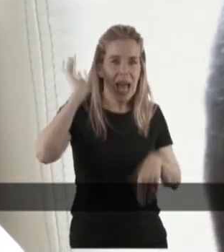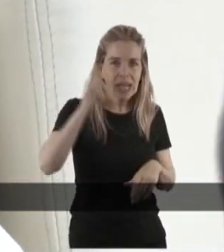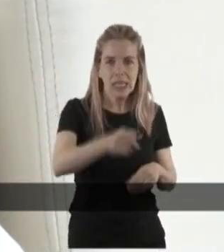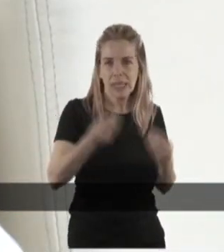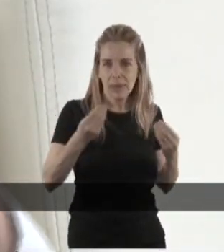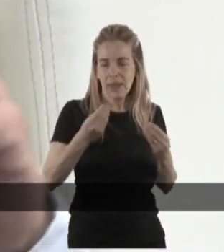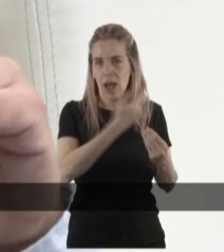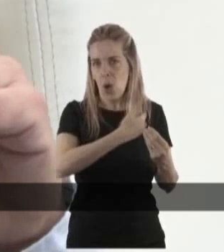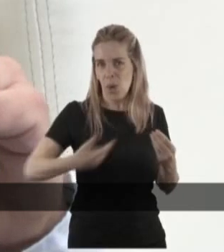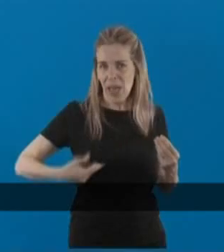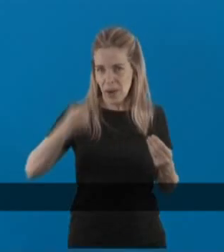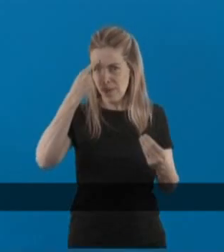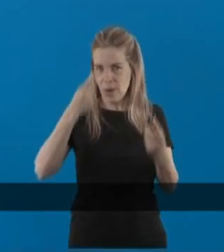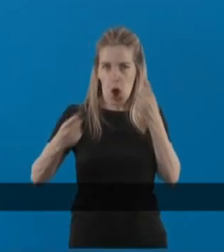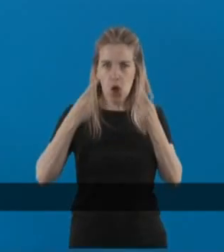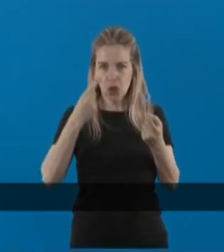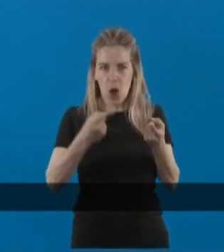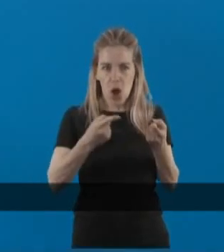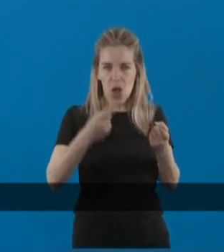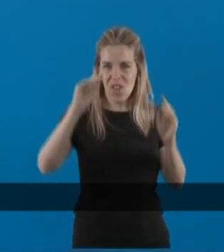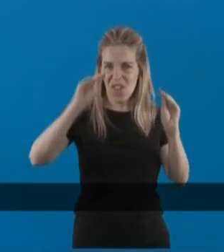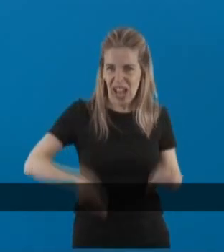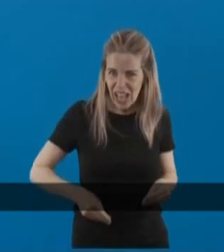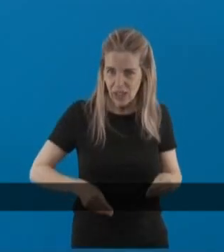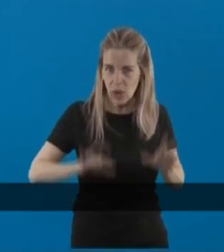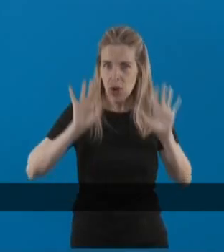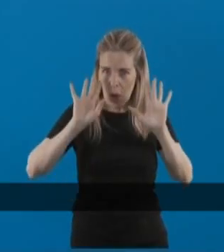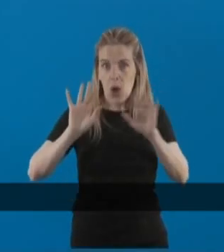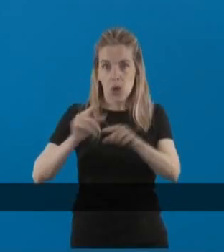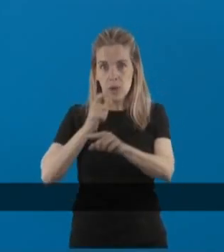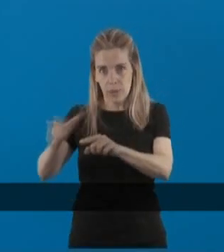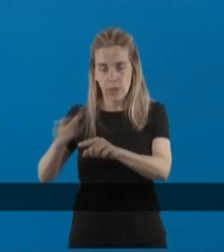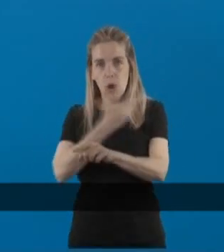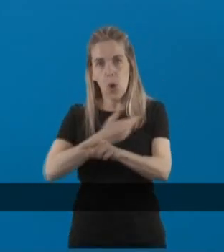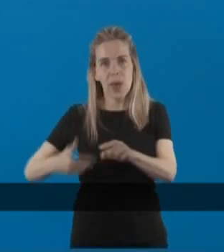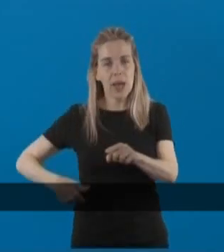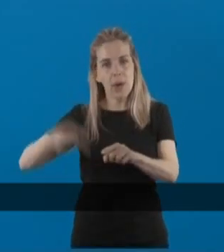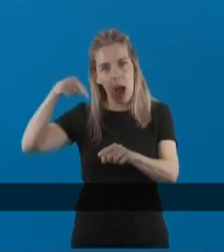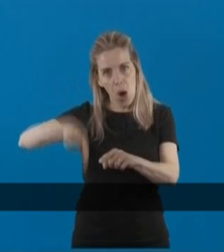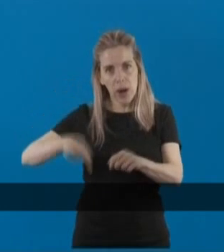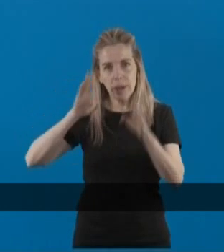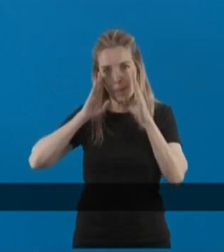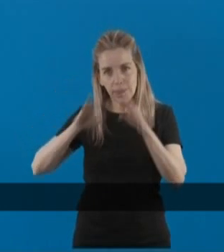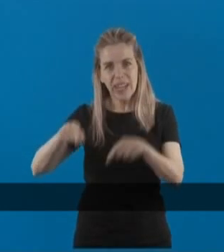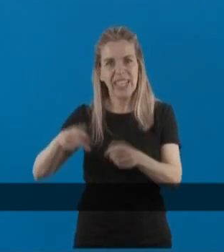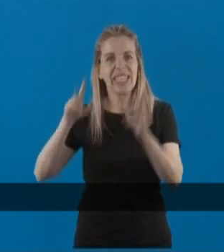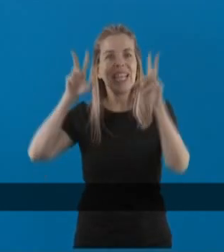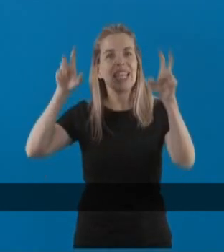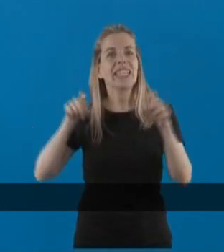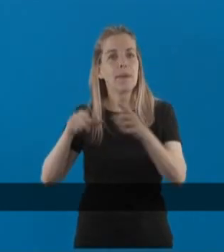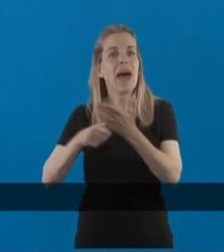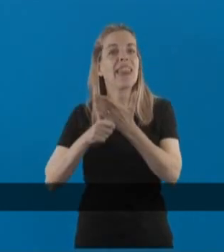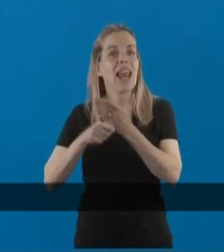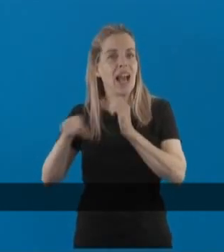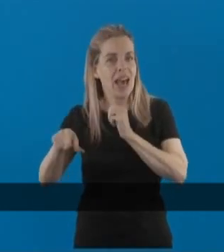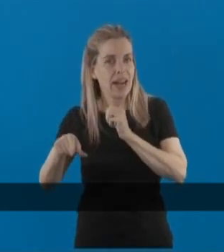control en el precio de la carne? El gobierno está trabajando ahora en el tema, es un tema, si le quieren, tal vez el tema primordial en estos